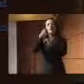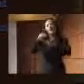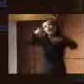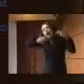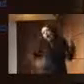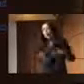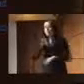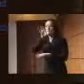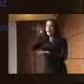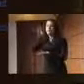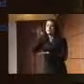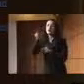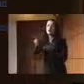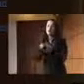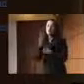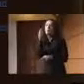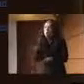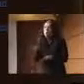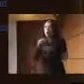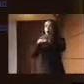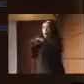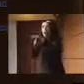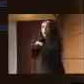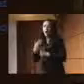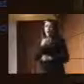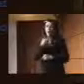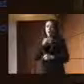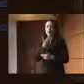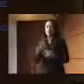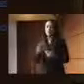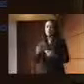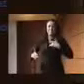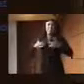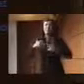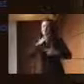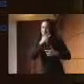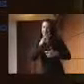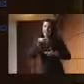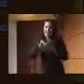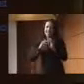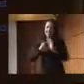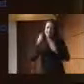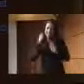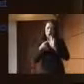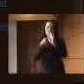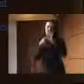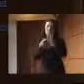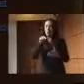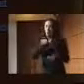país o en un municipio muy poco accesible, ¿no? Eso es lo que viene a reflejar el modelo. Es decir,